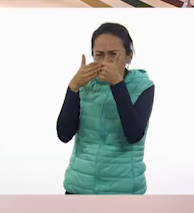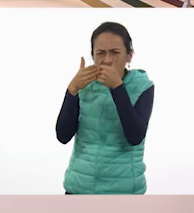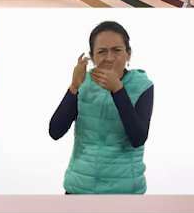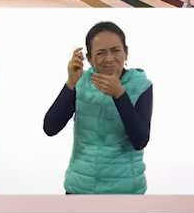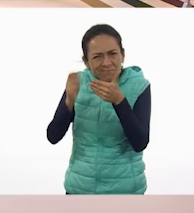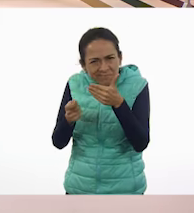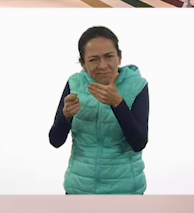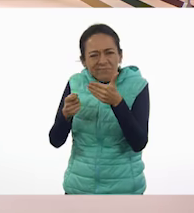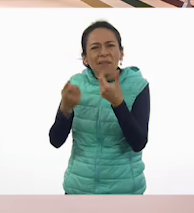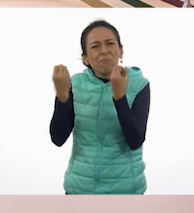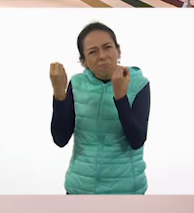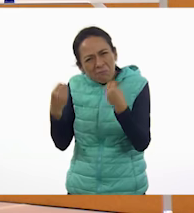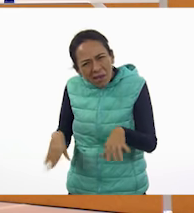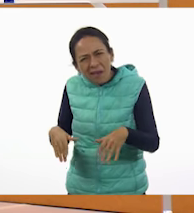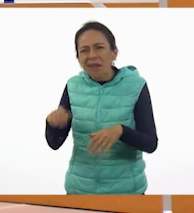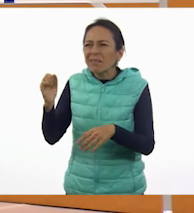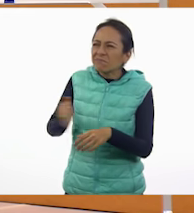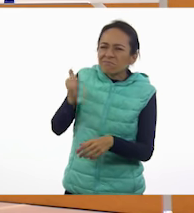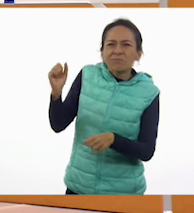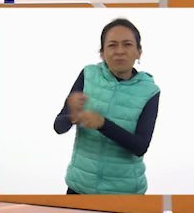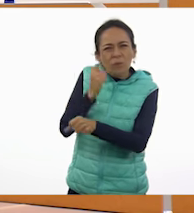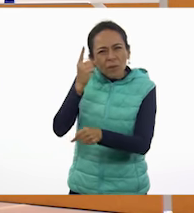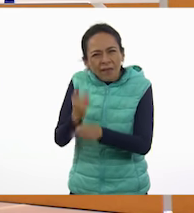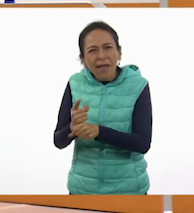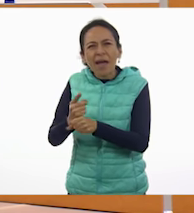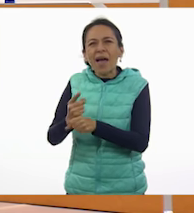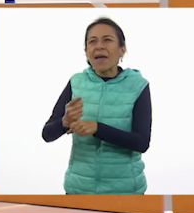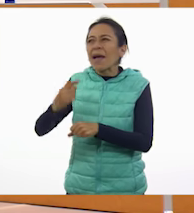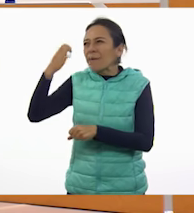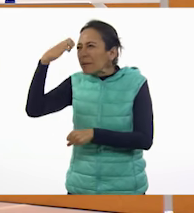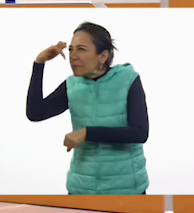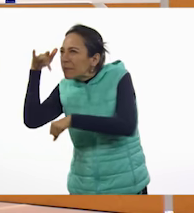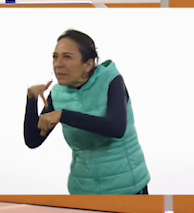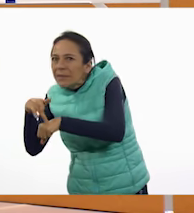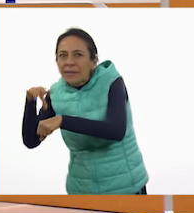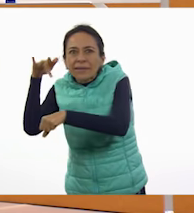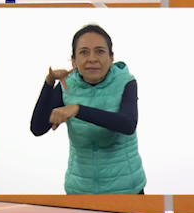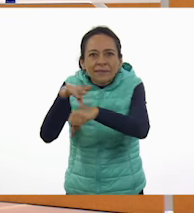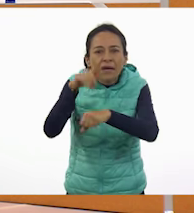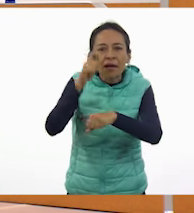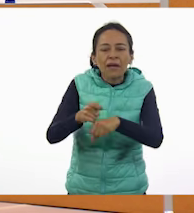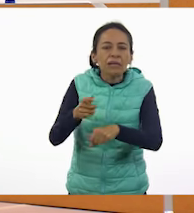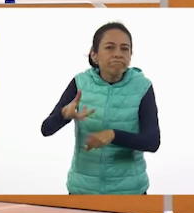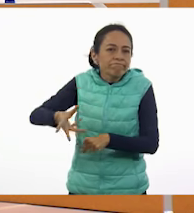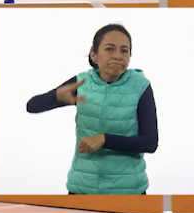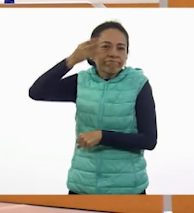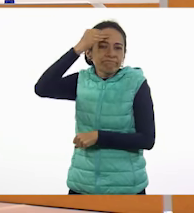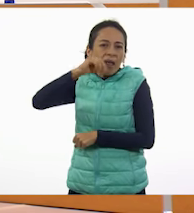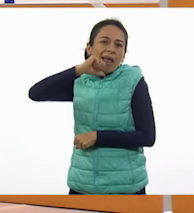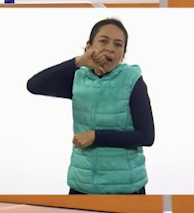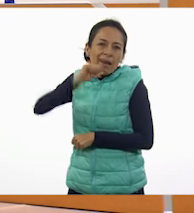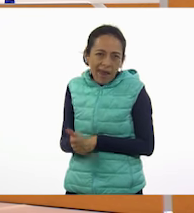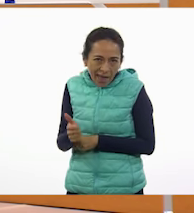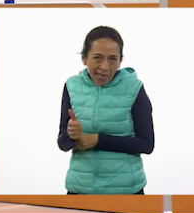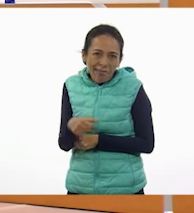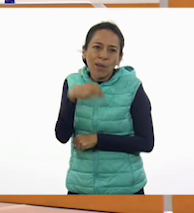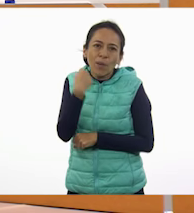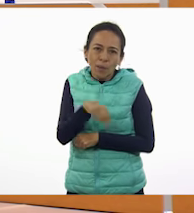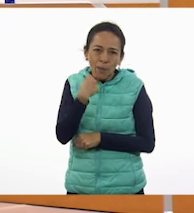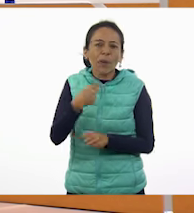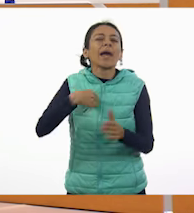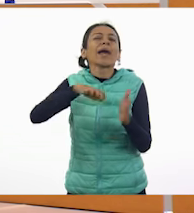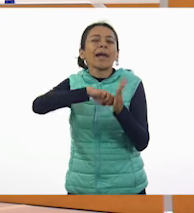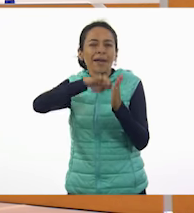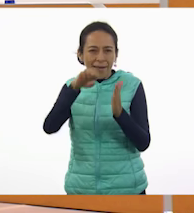muchas experiencias, y sin duda dejamos de aprender. Por ejemplo, con mi amiga Noemi, pude